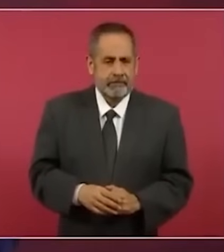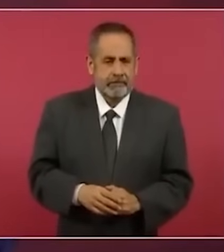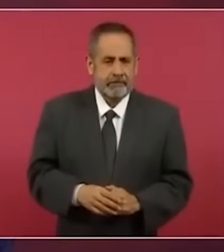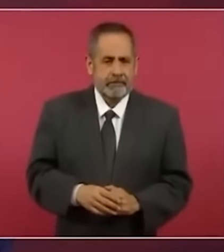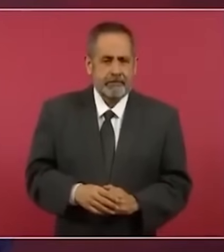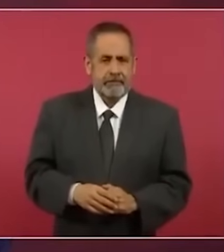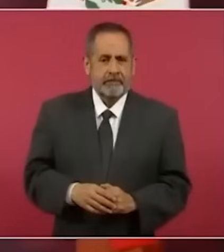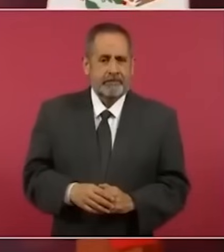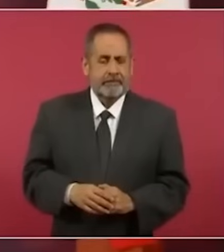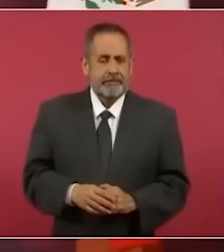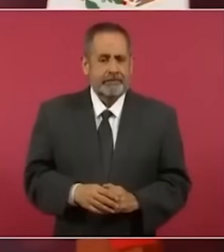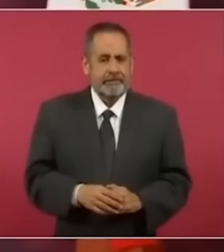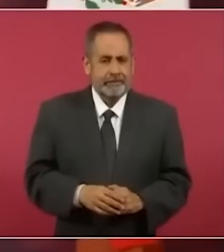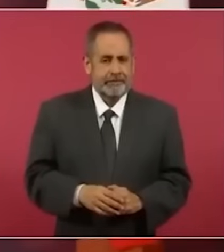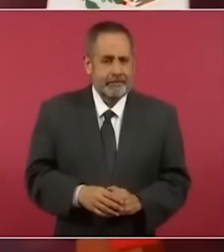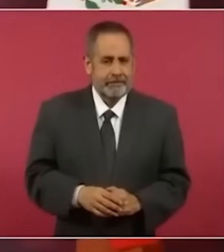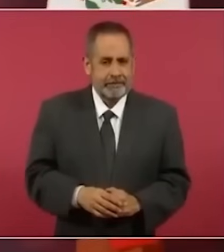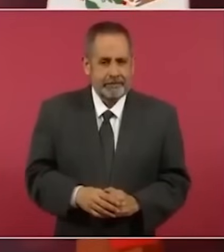para